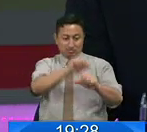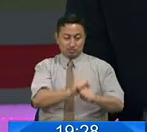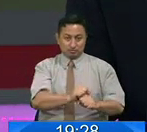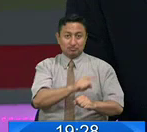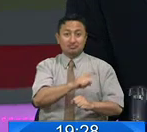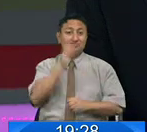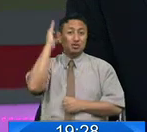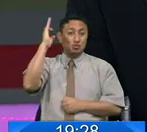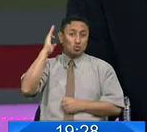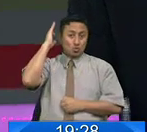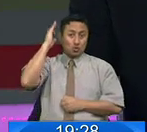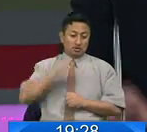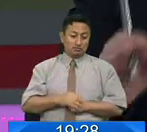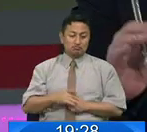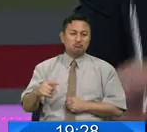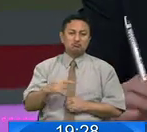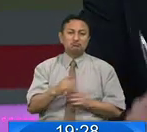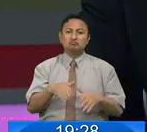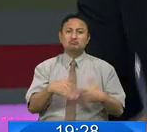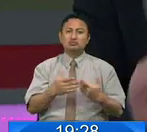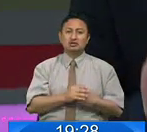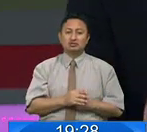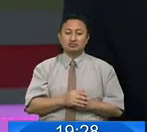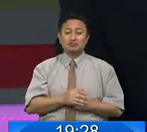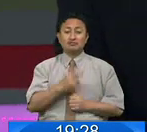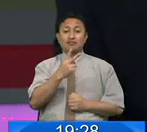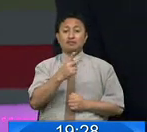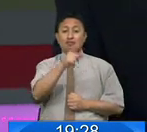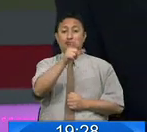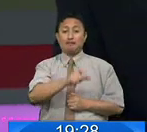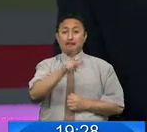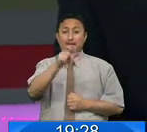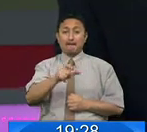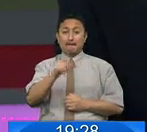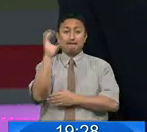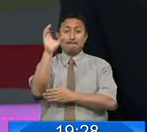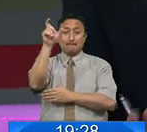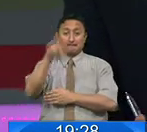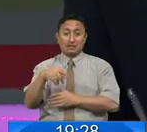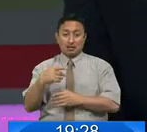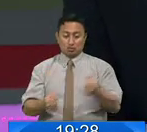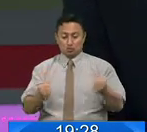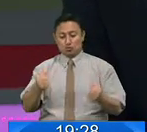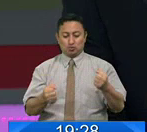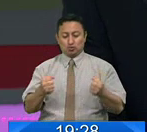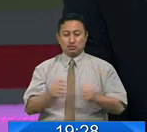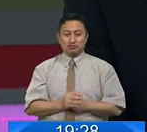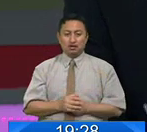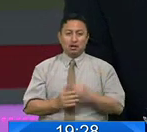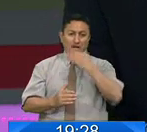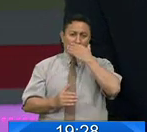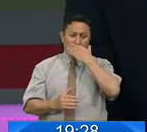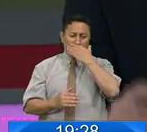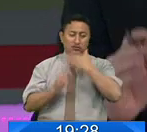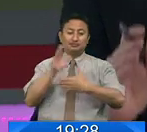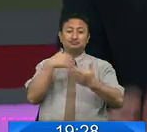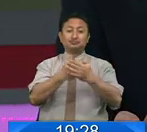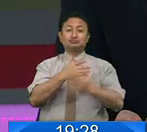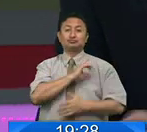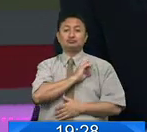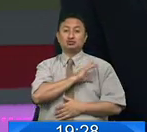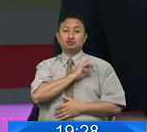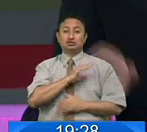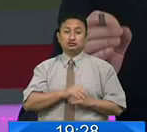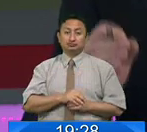versión nación de turkana la droga era transportada por dos individuos de nacionalidad colombiana y al parecer tenía como destino chile se